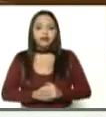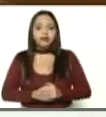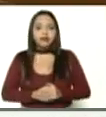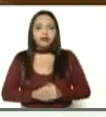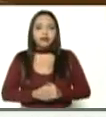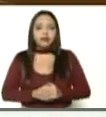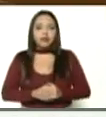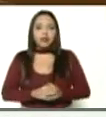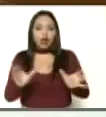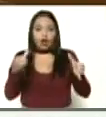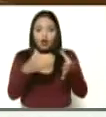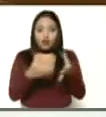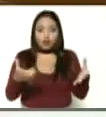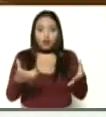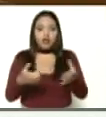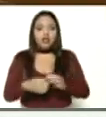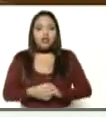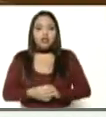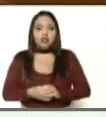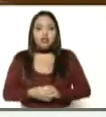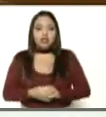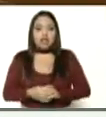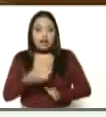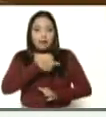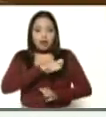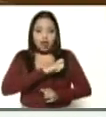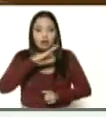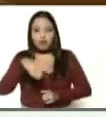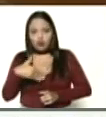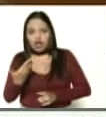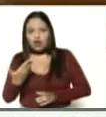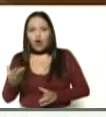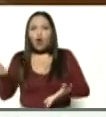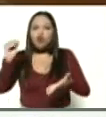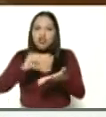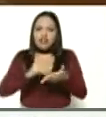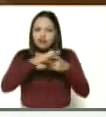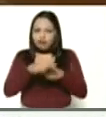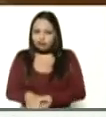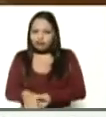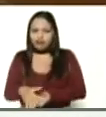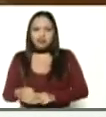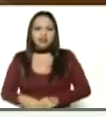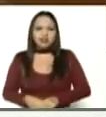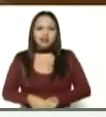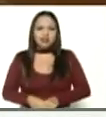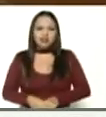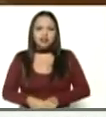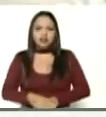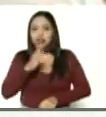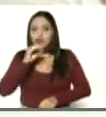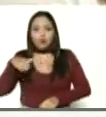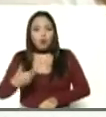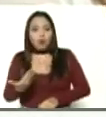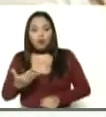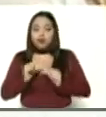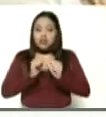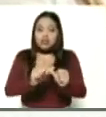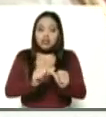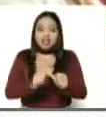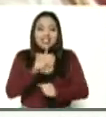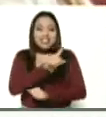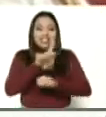nunca las fuerzas realistas pudieron regresar al antiguo régimen. Esto fue indetenible. Por eso, el 19 de abril, pese a no declarar